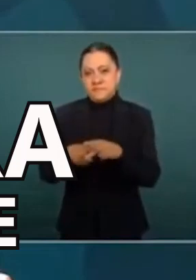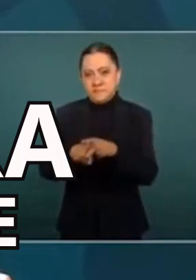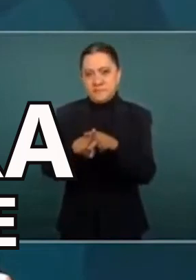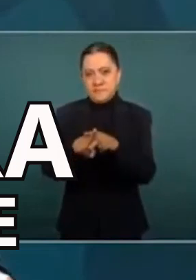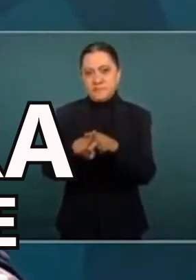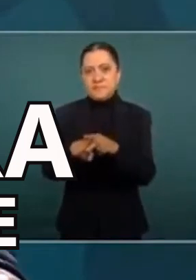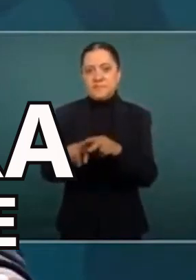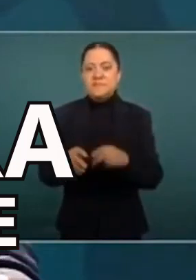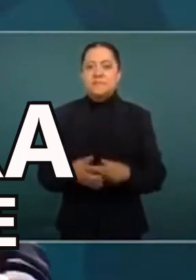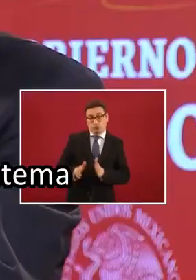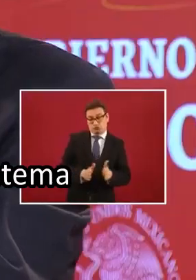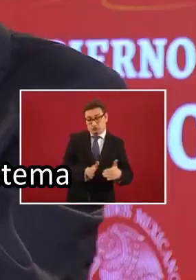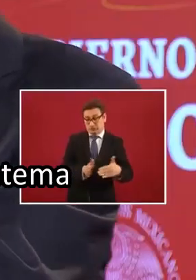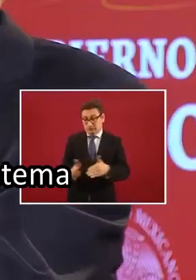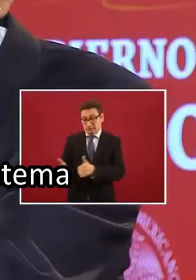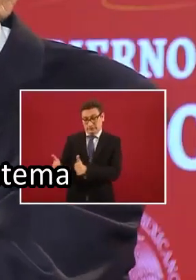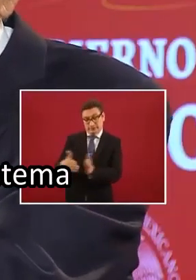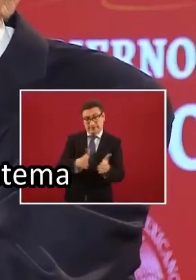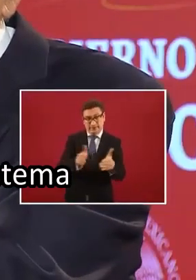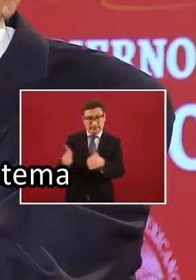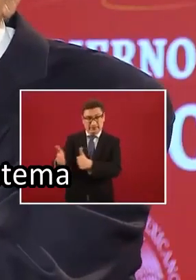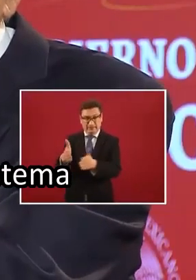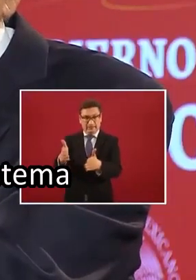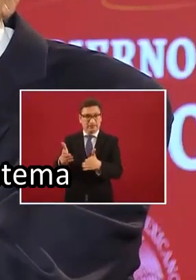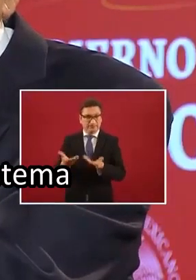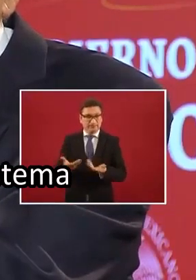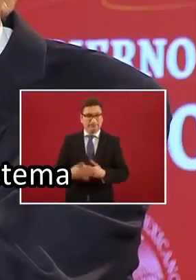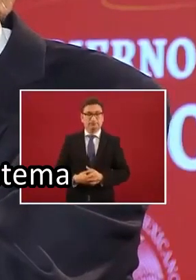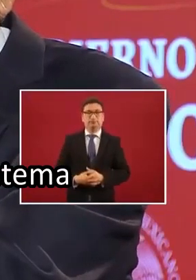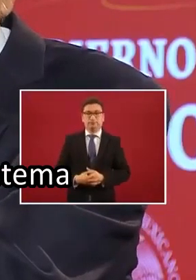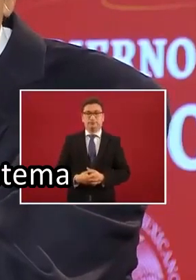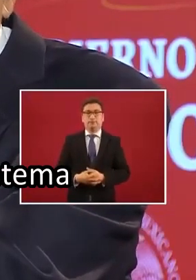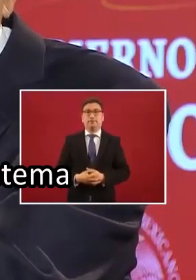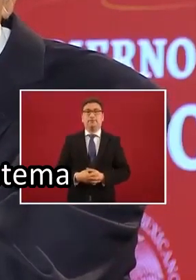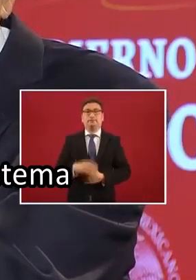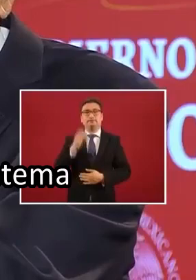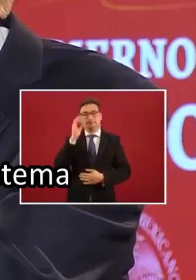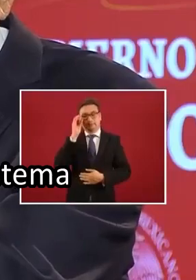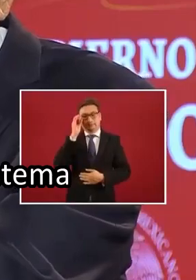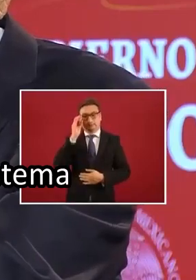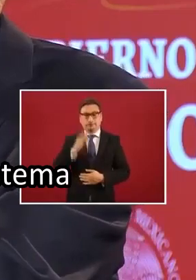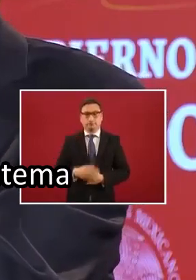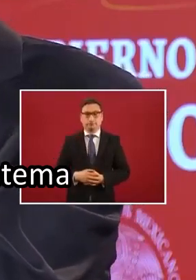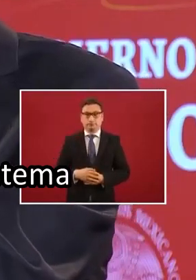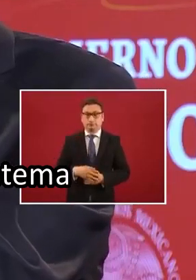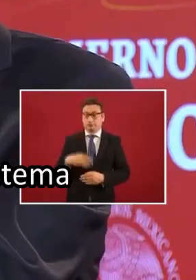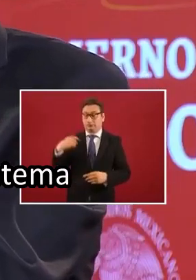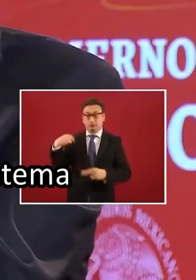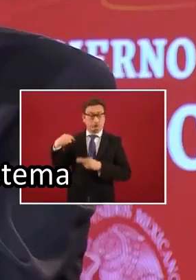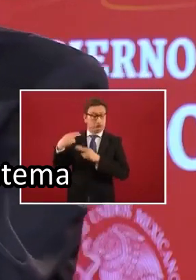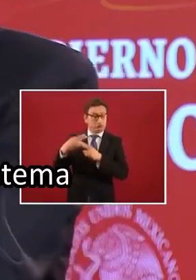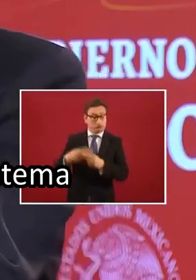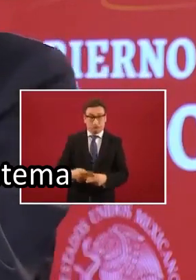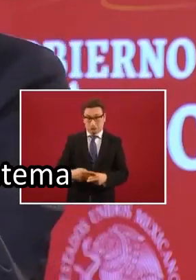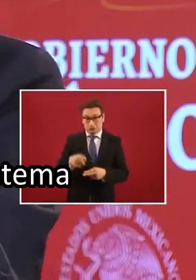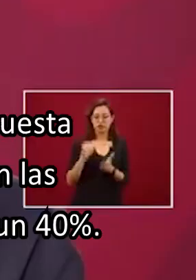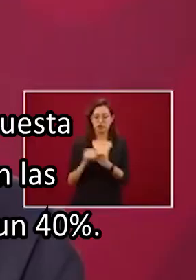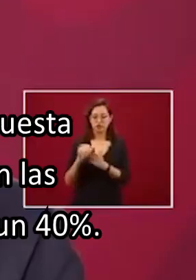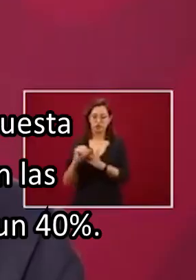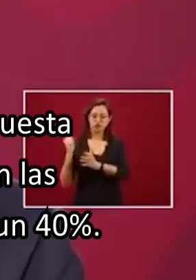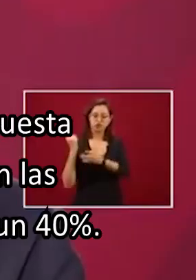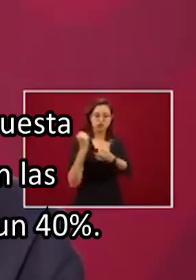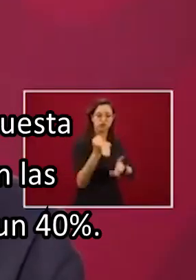El presidente Andrés Manuel presentó esta mañana un proyecto de reforma al sistema de pensiones. Al respecto, Arturo